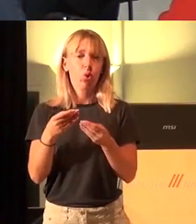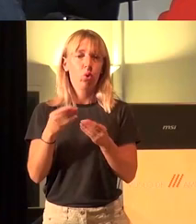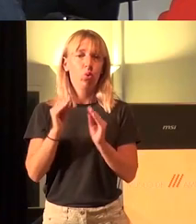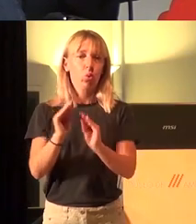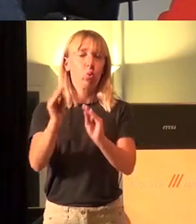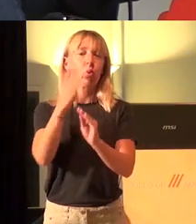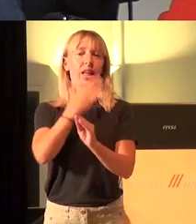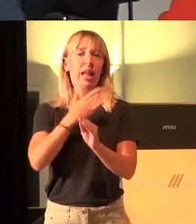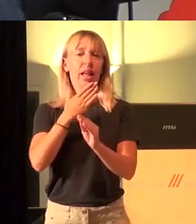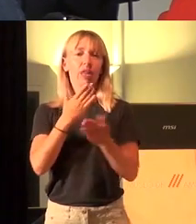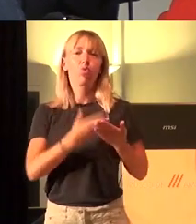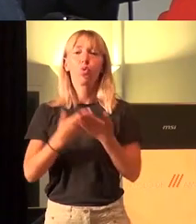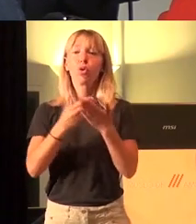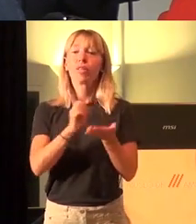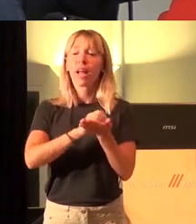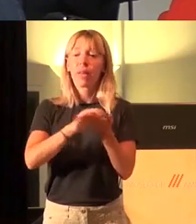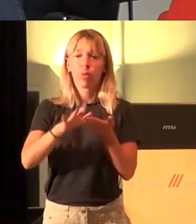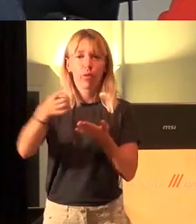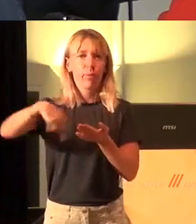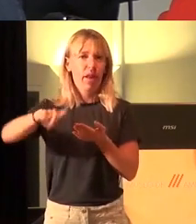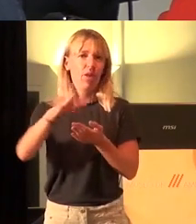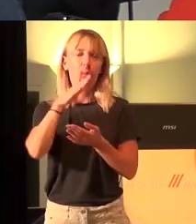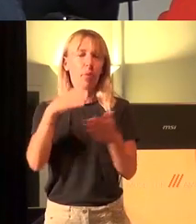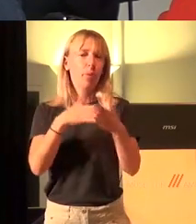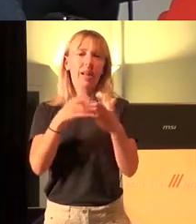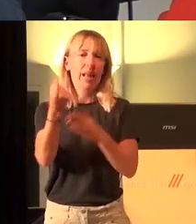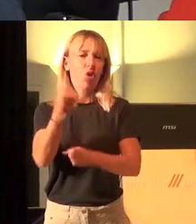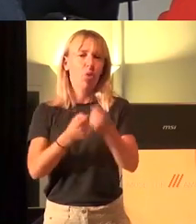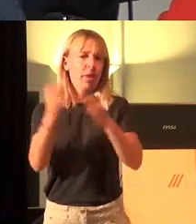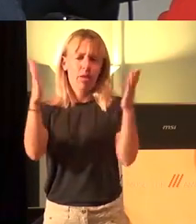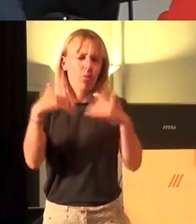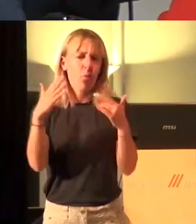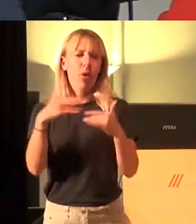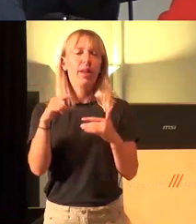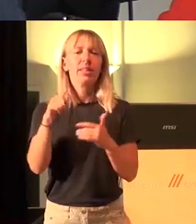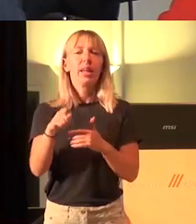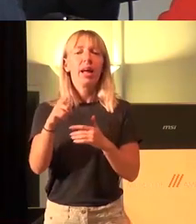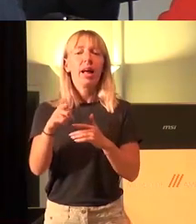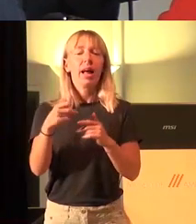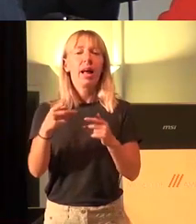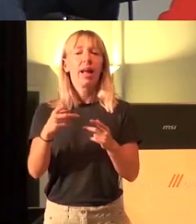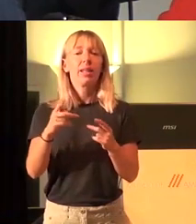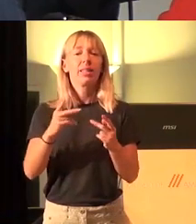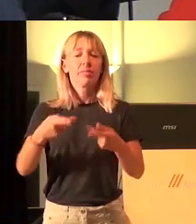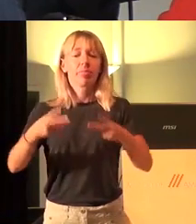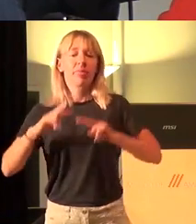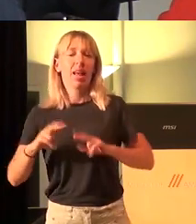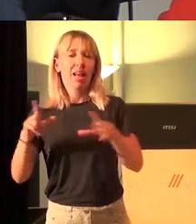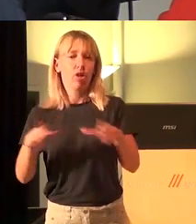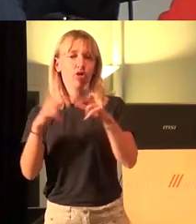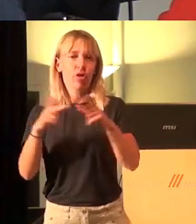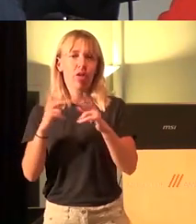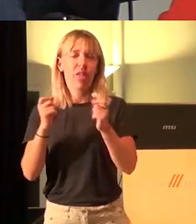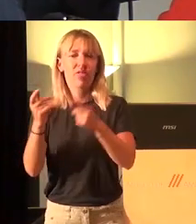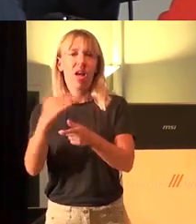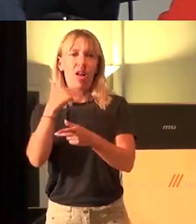sus estudios son gratuitos para ellos, para que no haya tampoco ninguna barrera económica. A cambio, ellos le devuelven a la sociedad una parte de lo que la